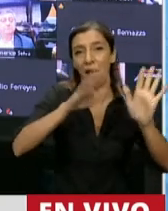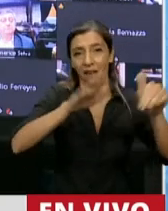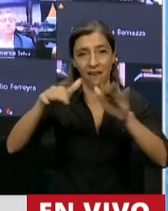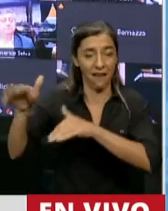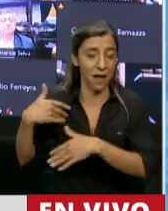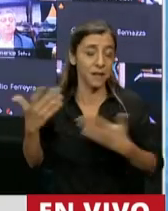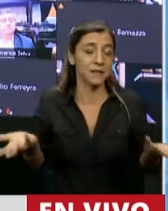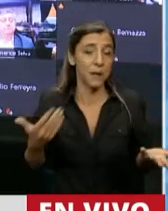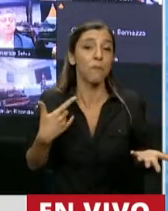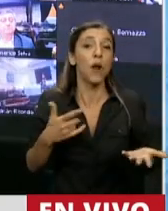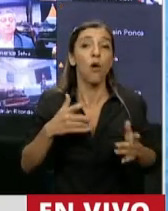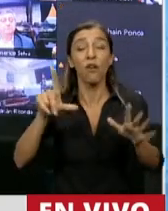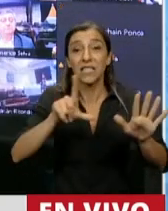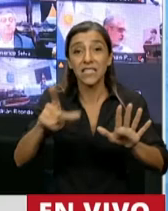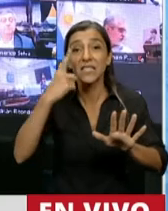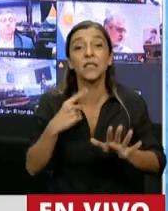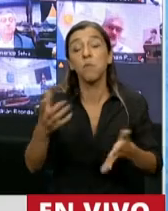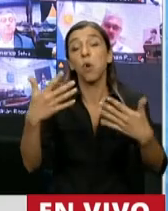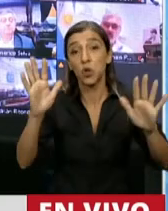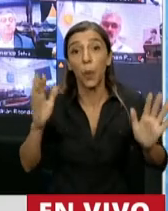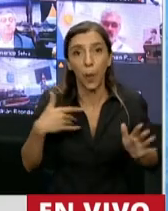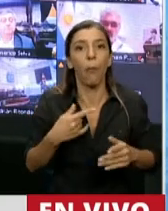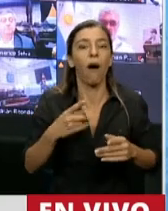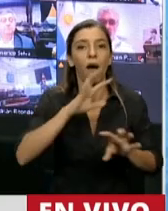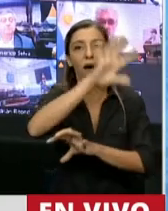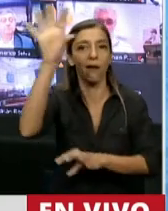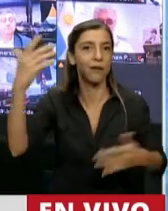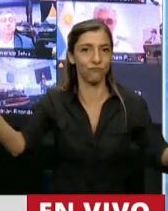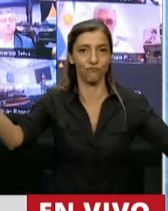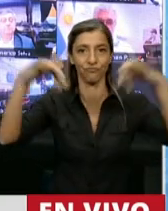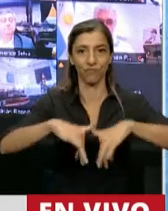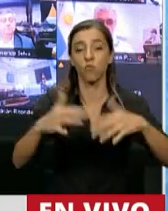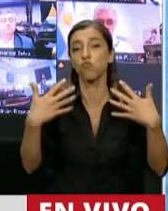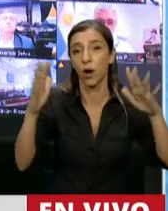interior del país, que quisiendo estar aquí no pueden por distintas razones,